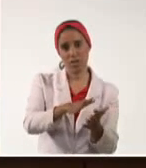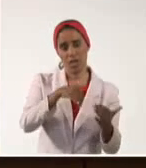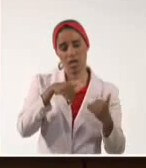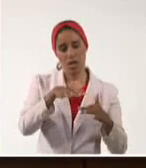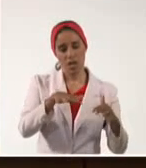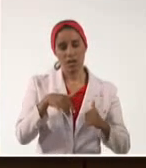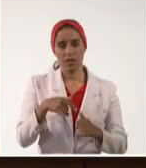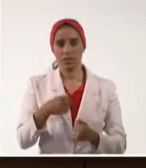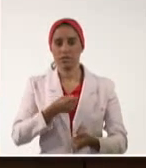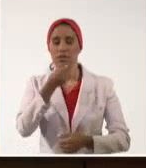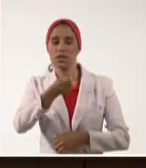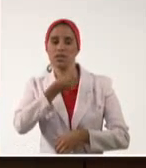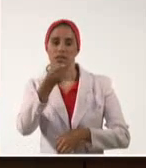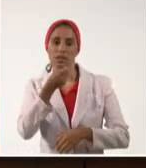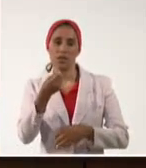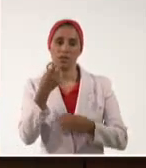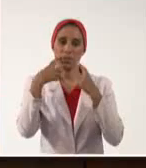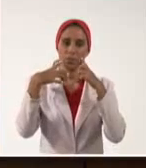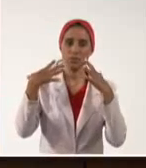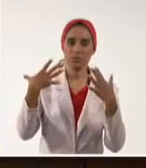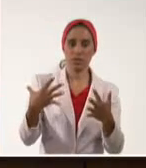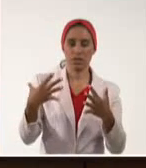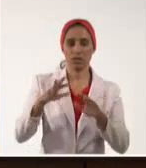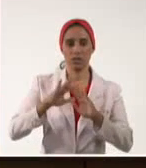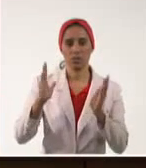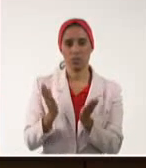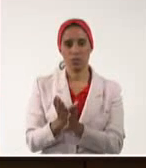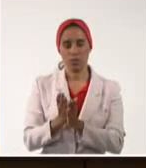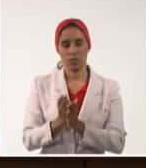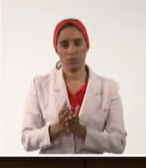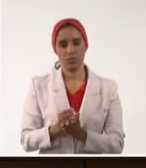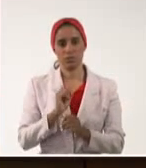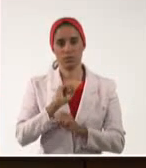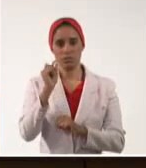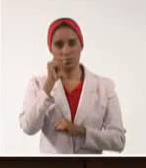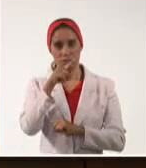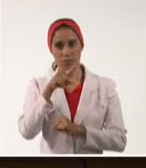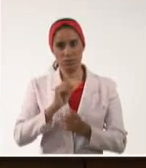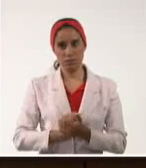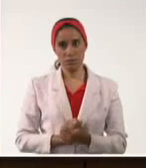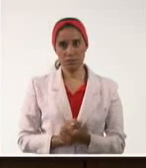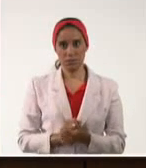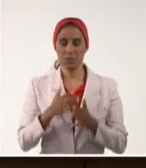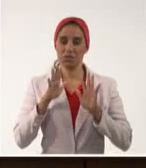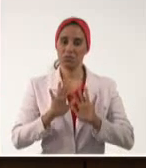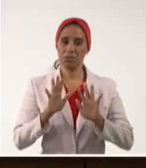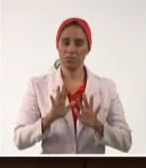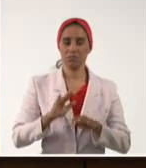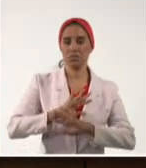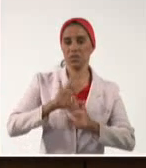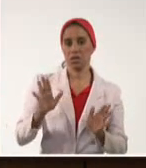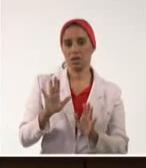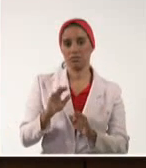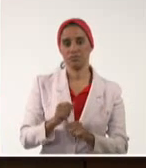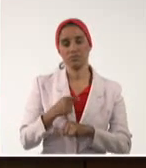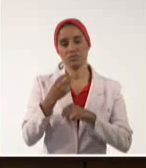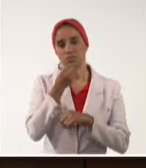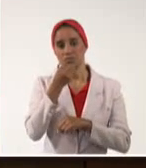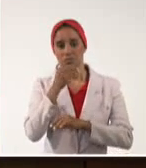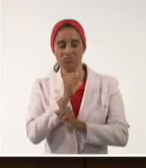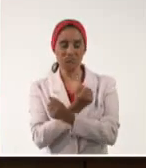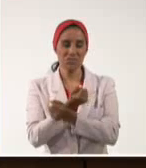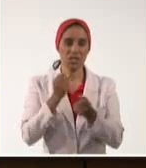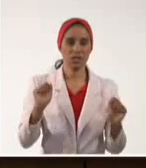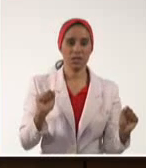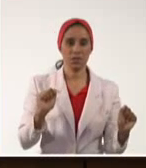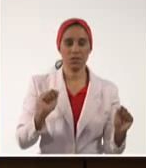concedidas a importantes medios de prensa norteamericanos, terminaron tranquilamente sus vidas en Miami bajo la protección de